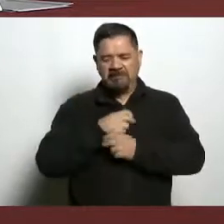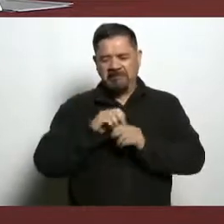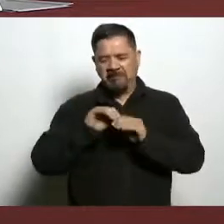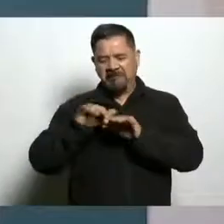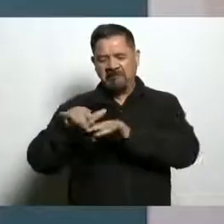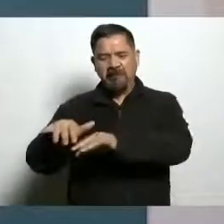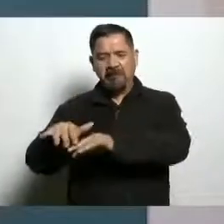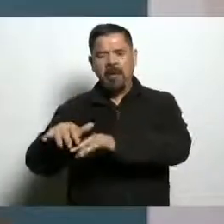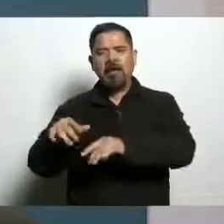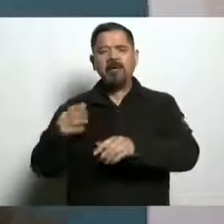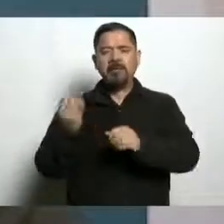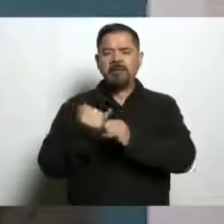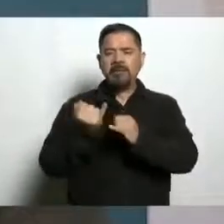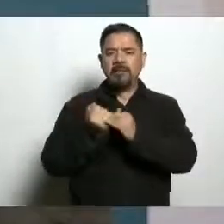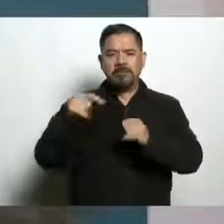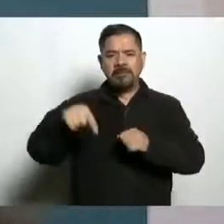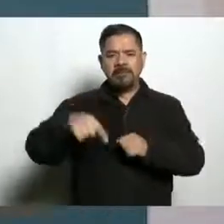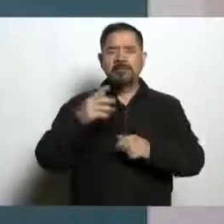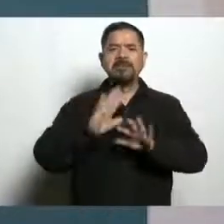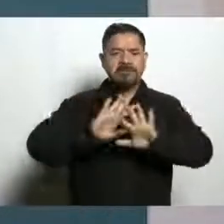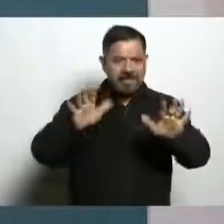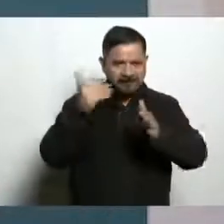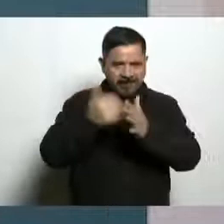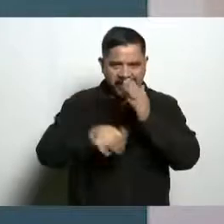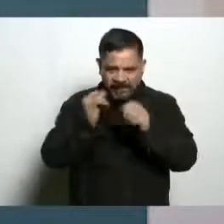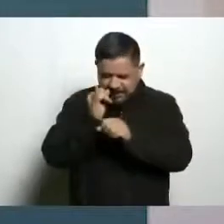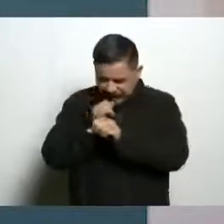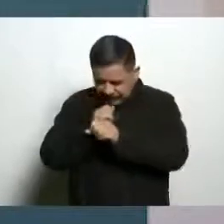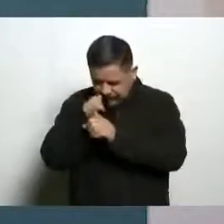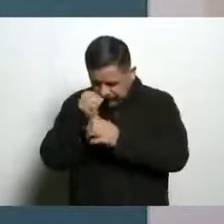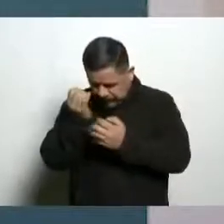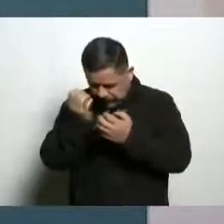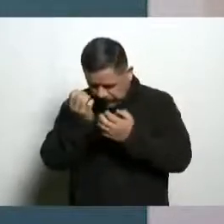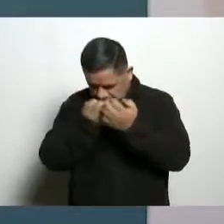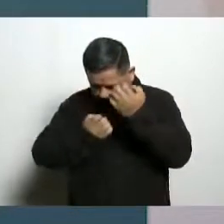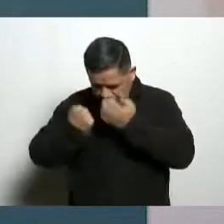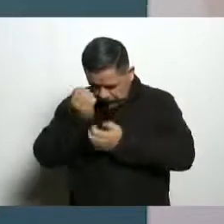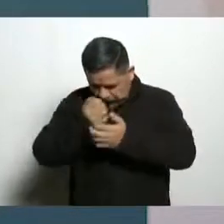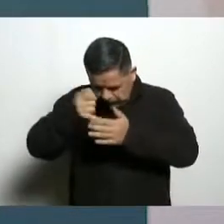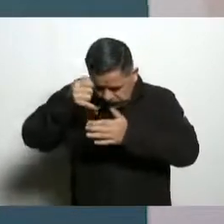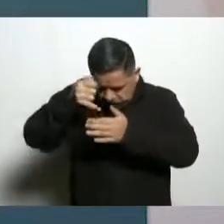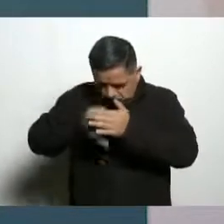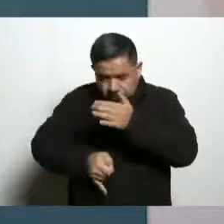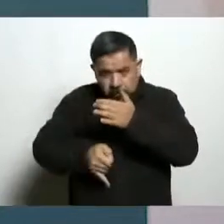que hacer los análisis, los estudios